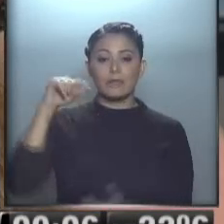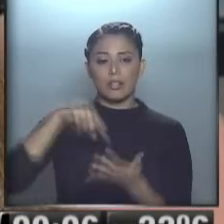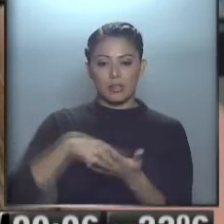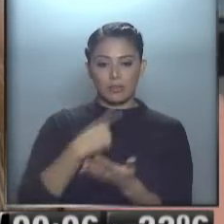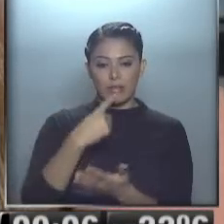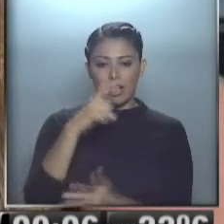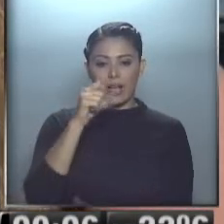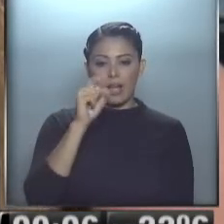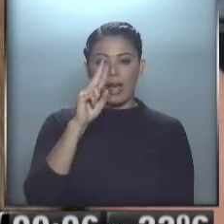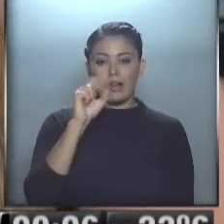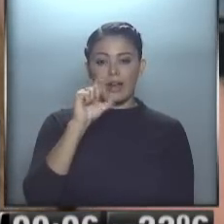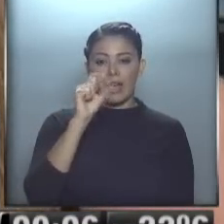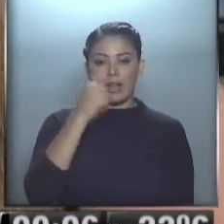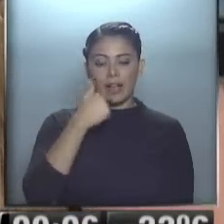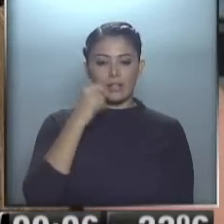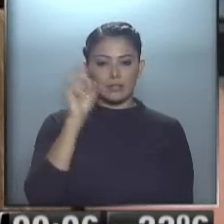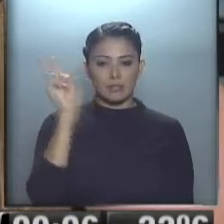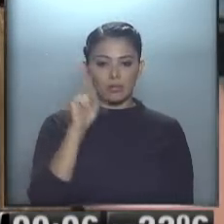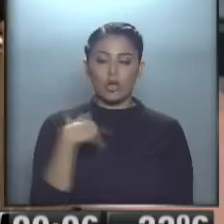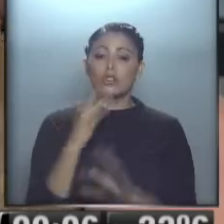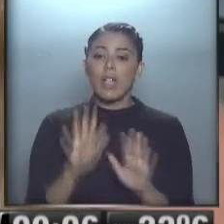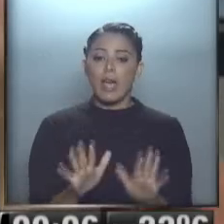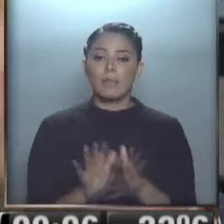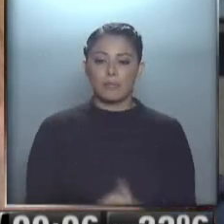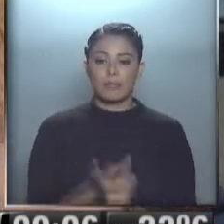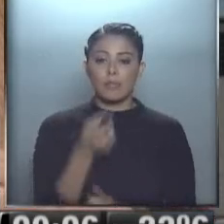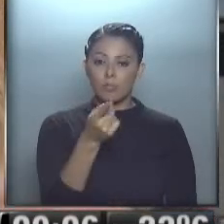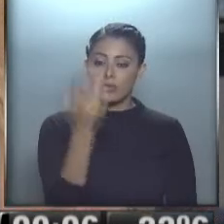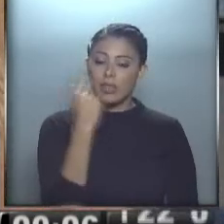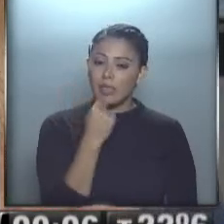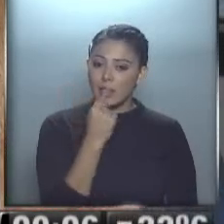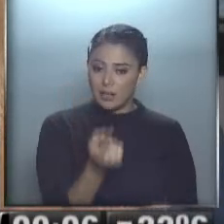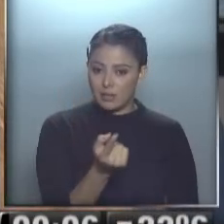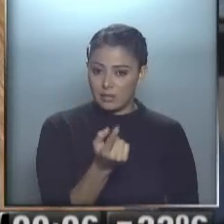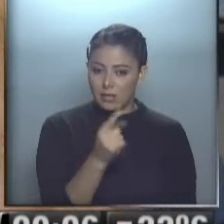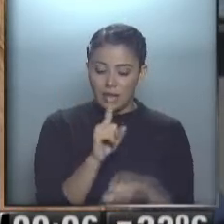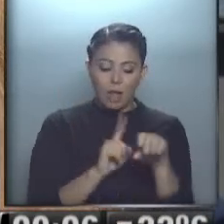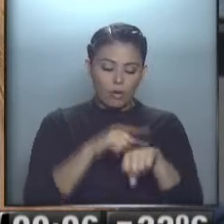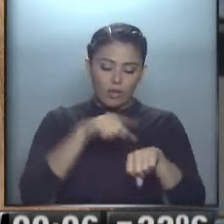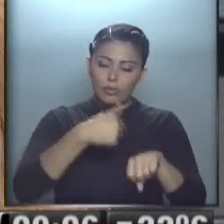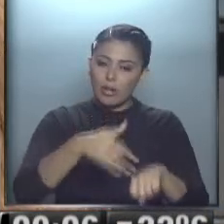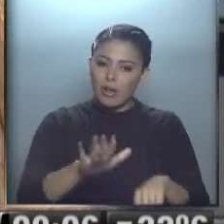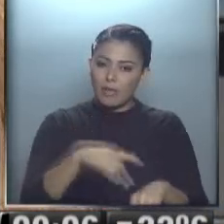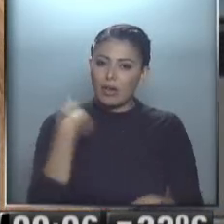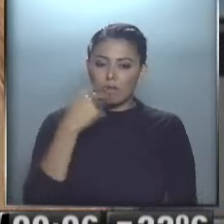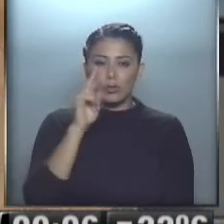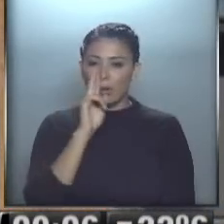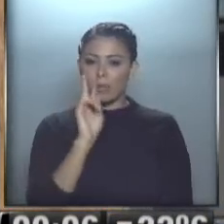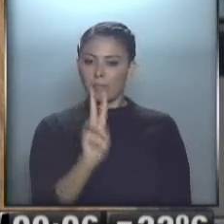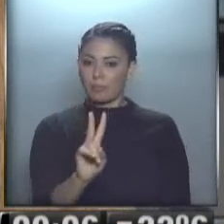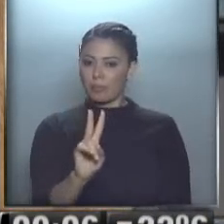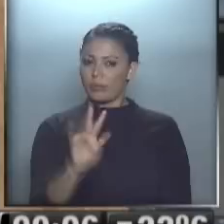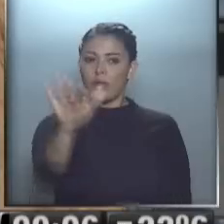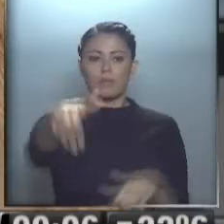ciudad de Caracas con mucha expectativa como bien decías porque en horas nada más estaremos presenciando este